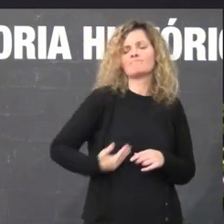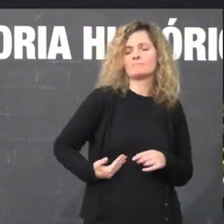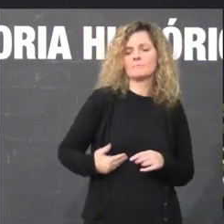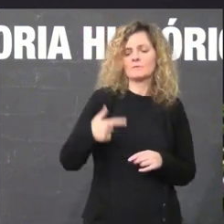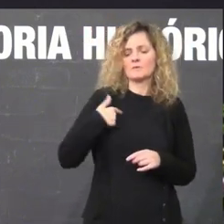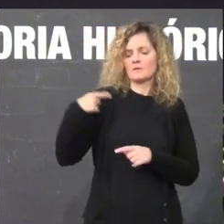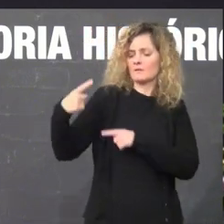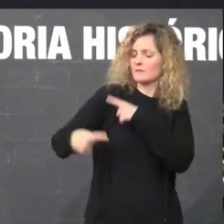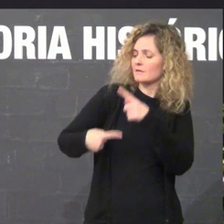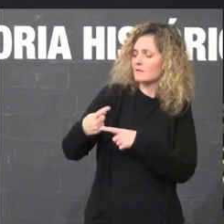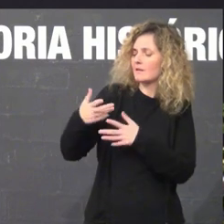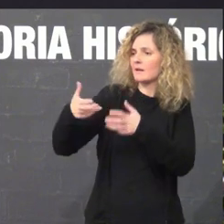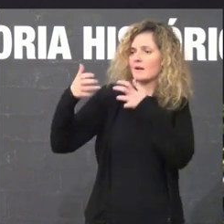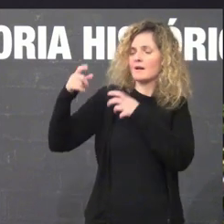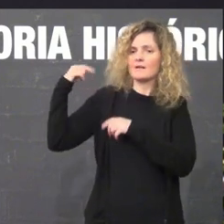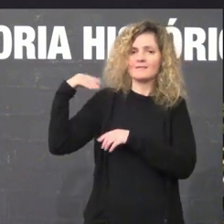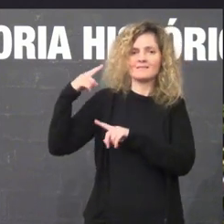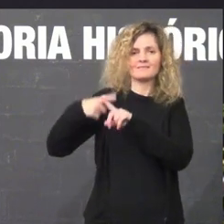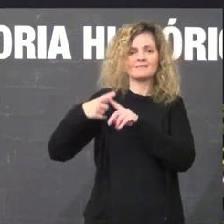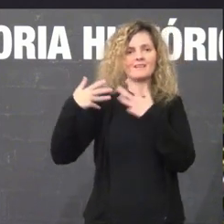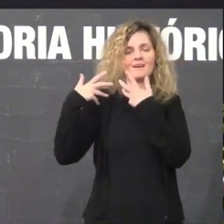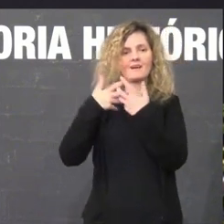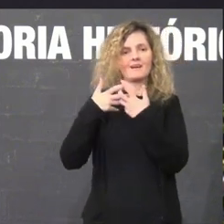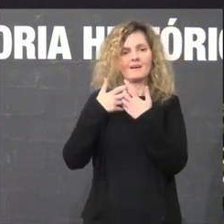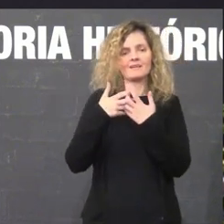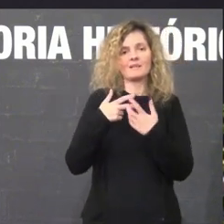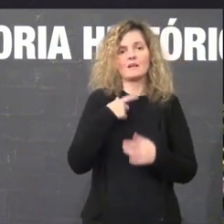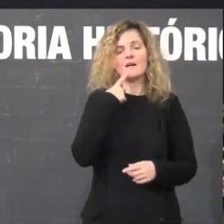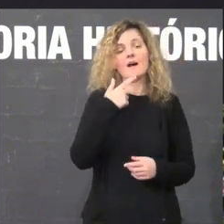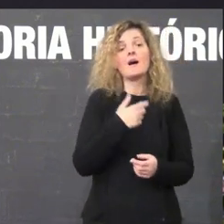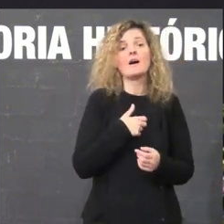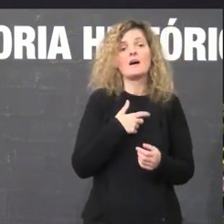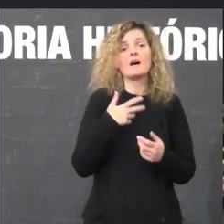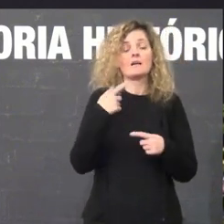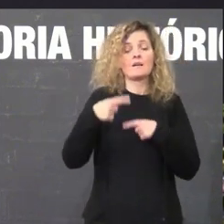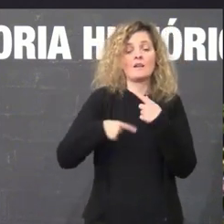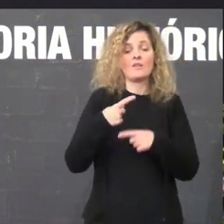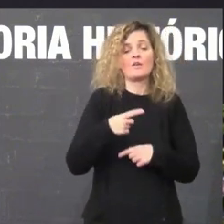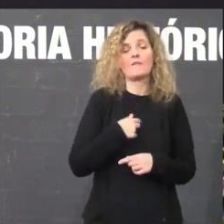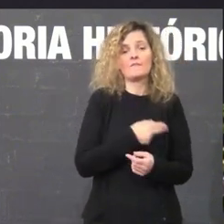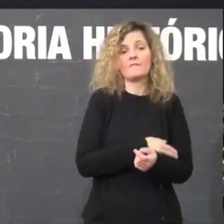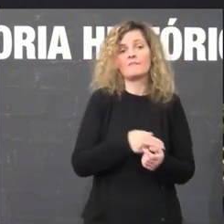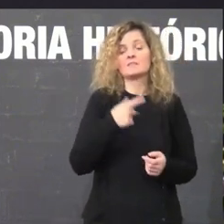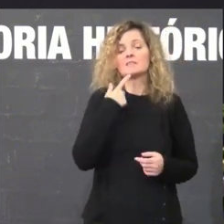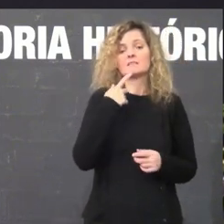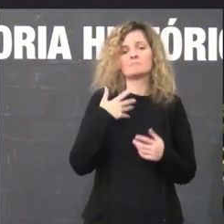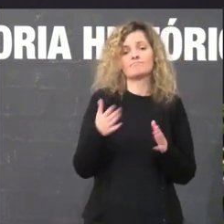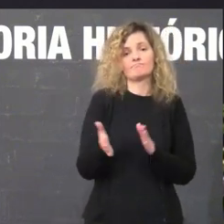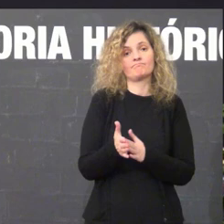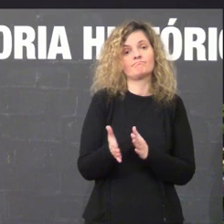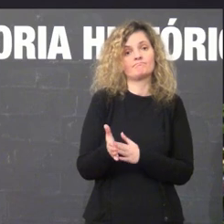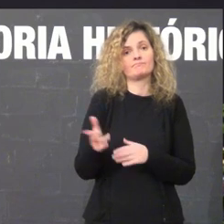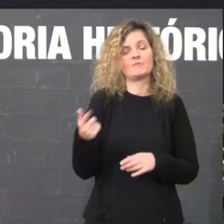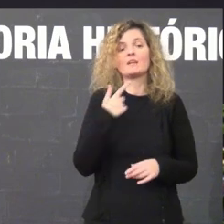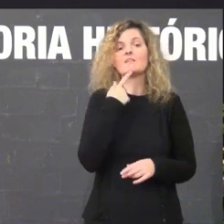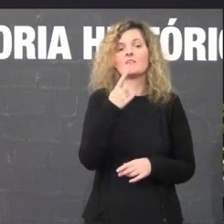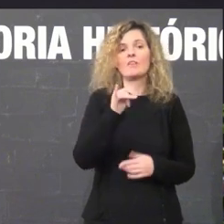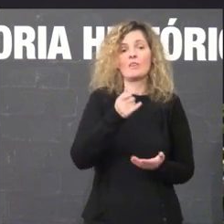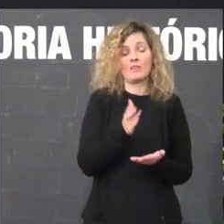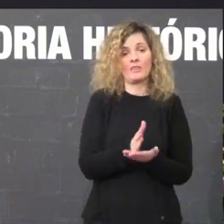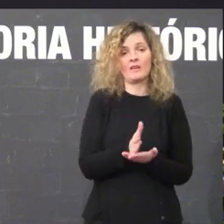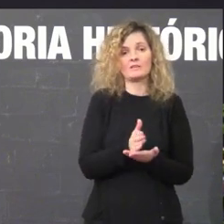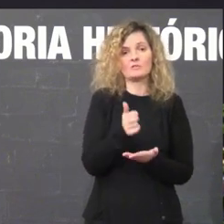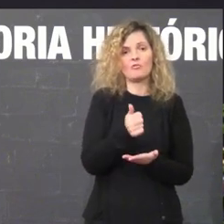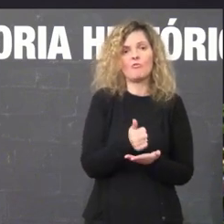son herdeiros los que gañaron a guerra eldeiros fascistas segueñes os que se brinda adereita oskeserín de Centro